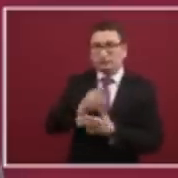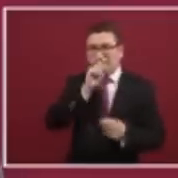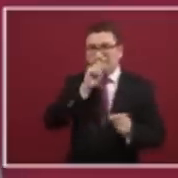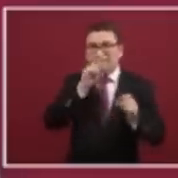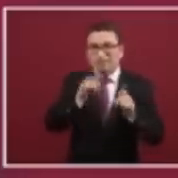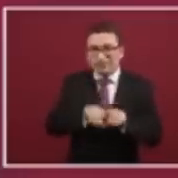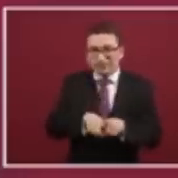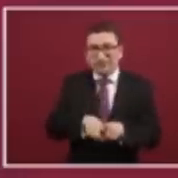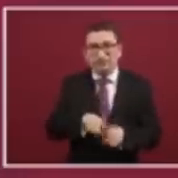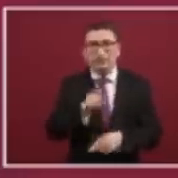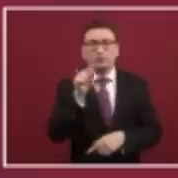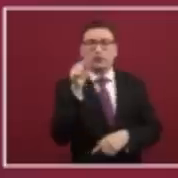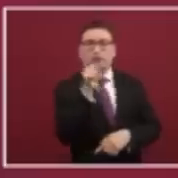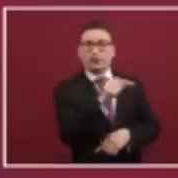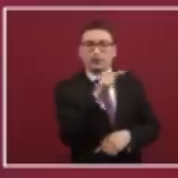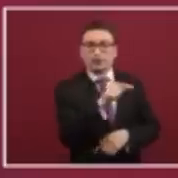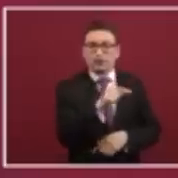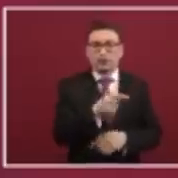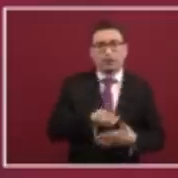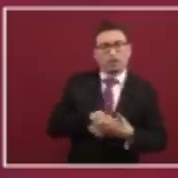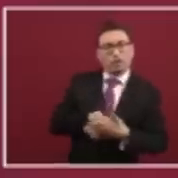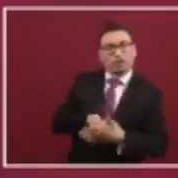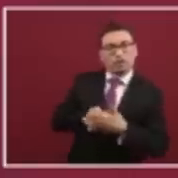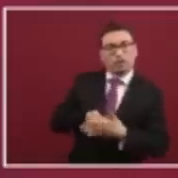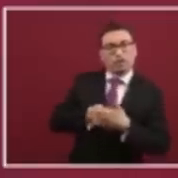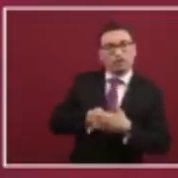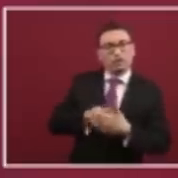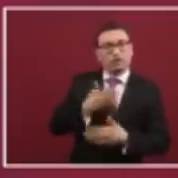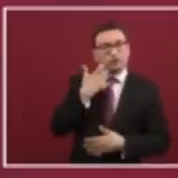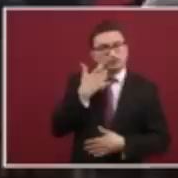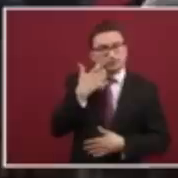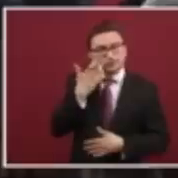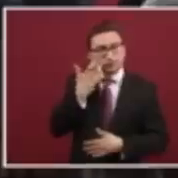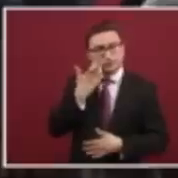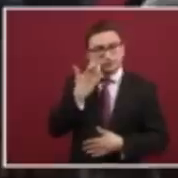el que lo sonsaca, el que lo soborna,